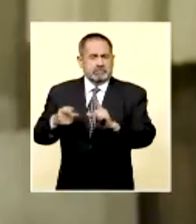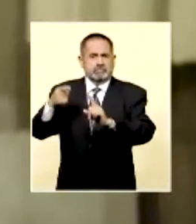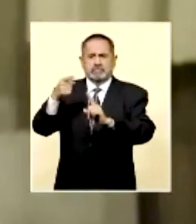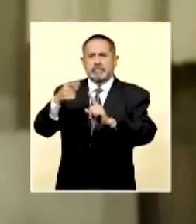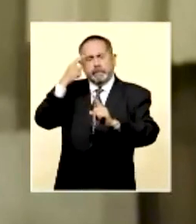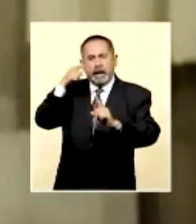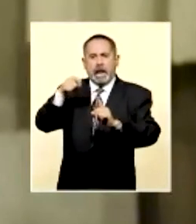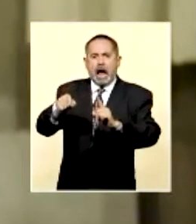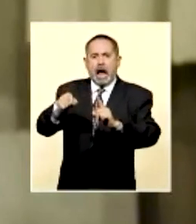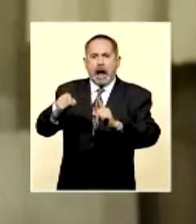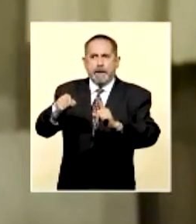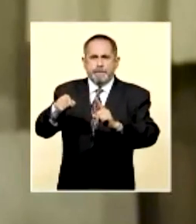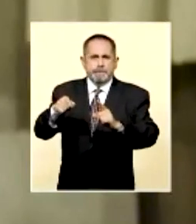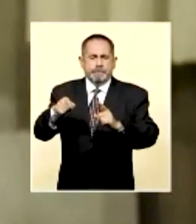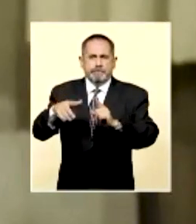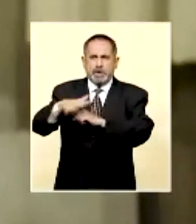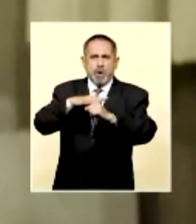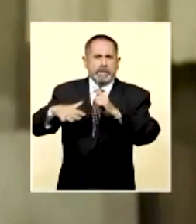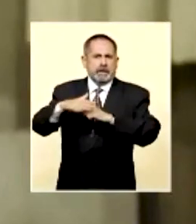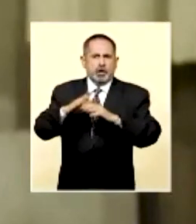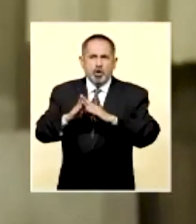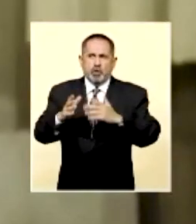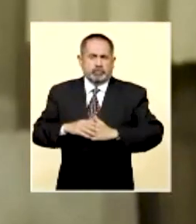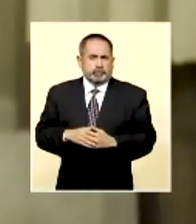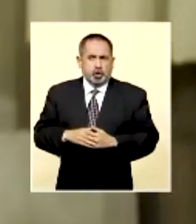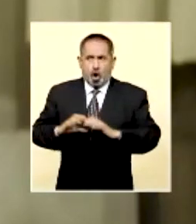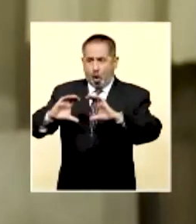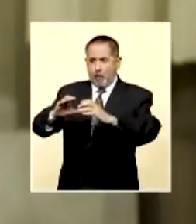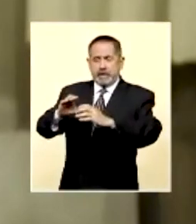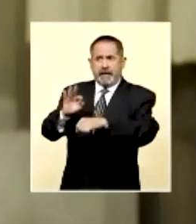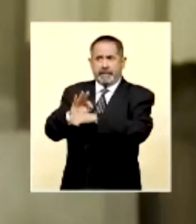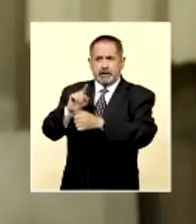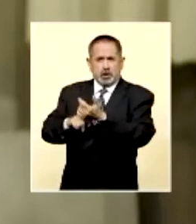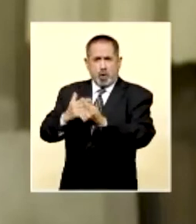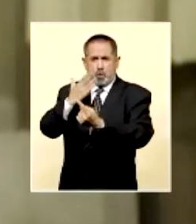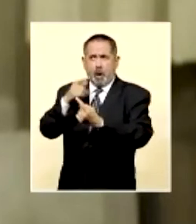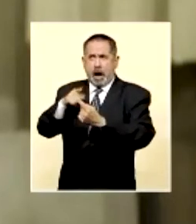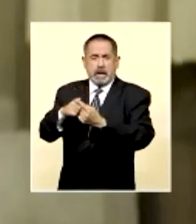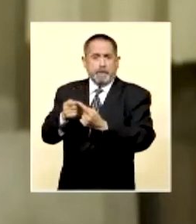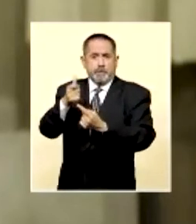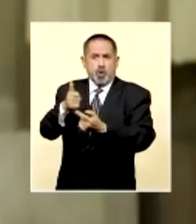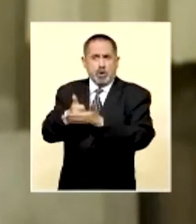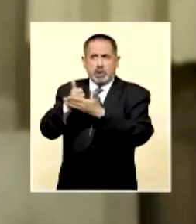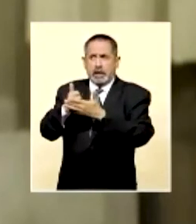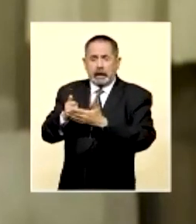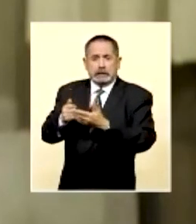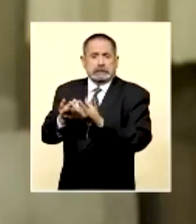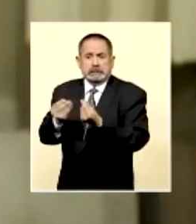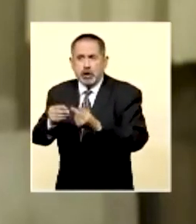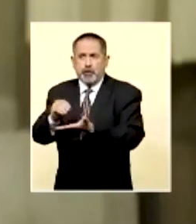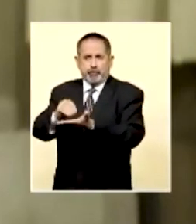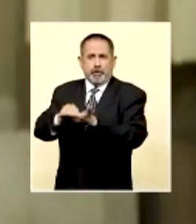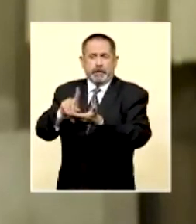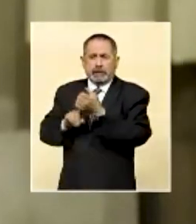para cuidar el medio ambiente? Las comunidades vulnerables que no contribuyeron muy poco al problema y todavía sienten